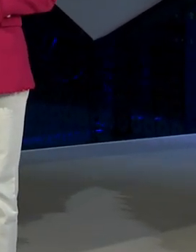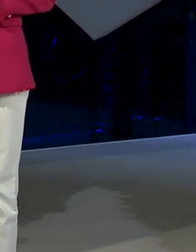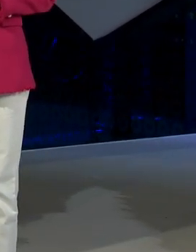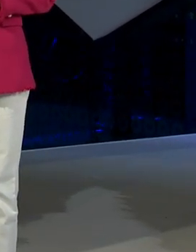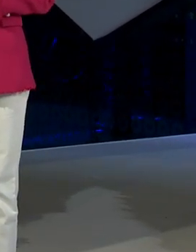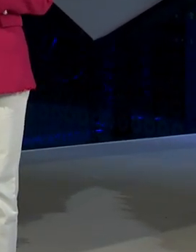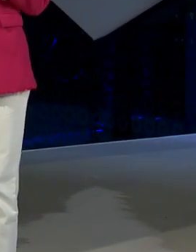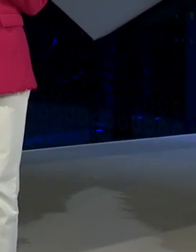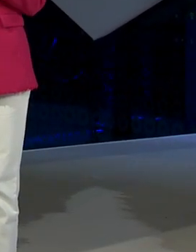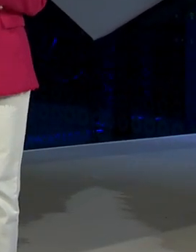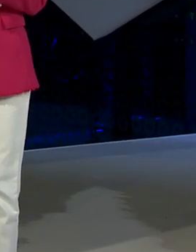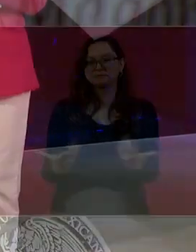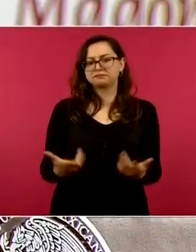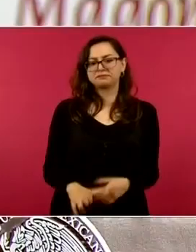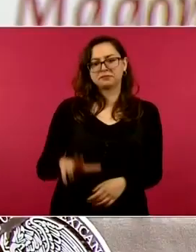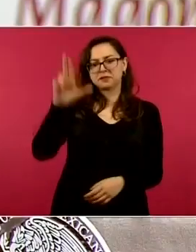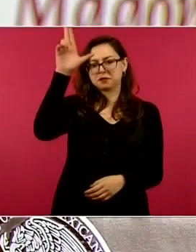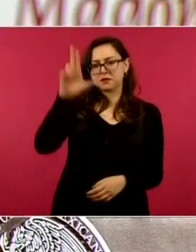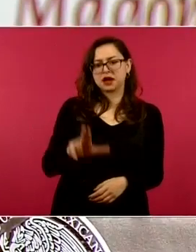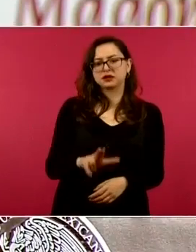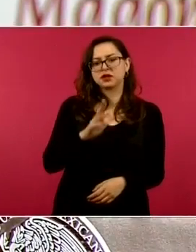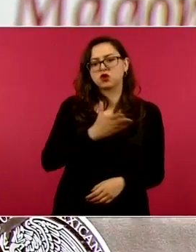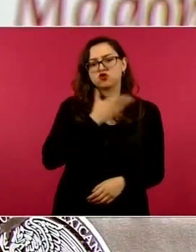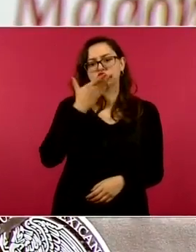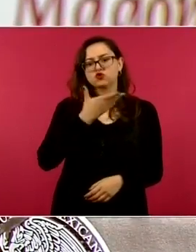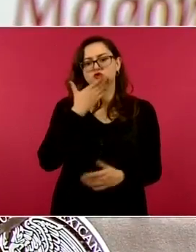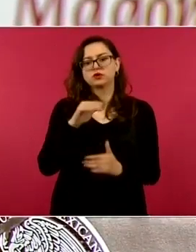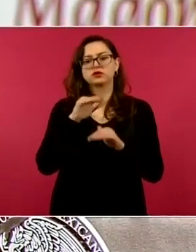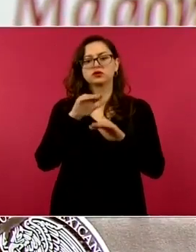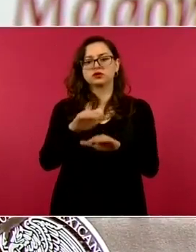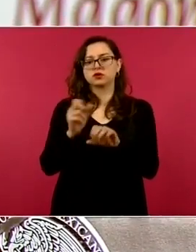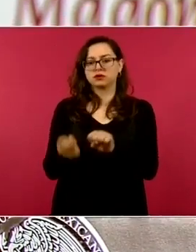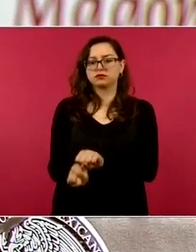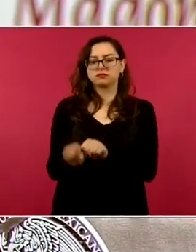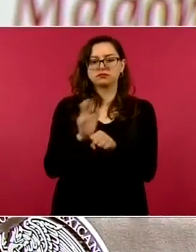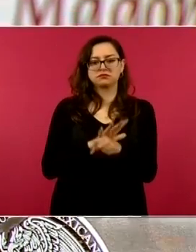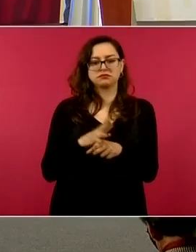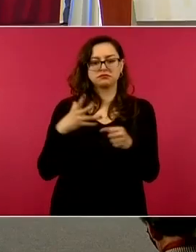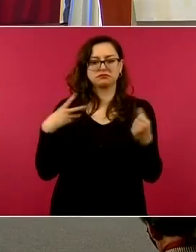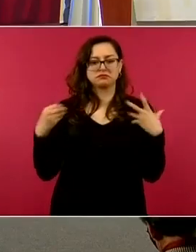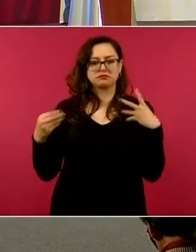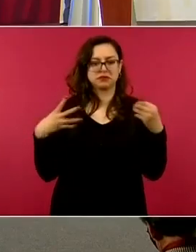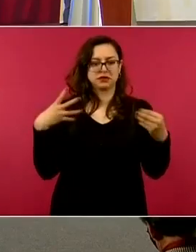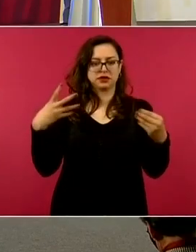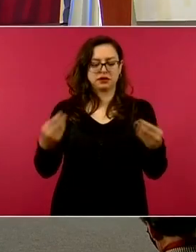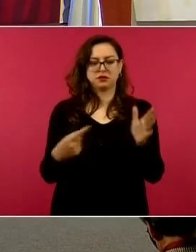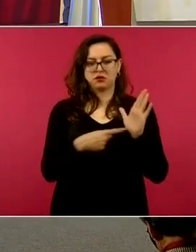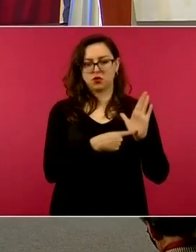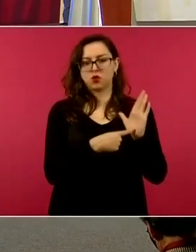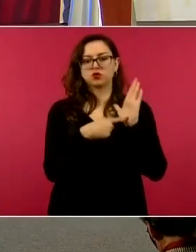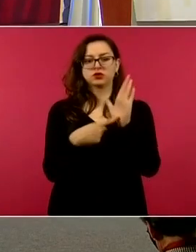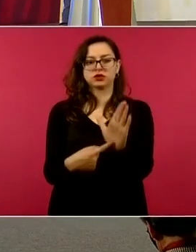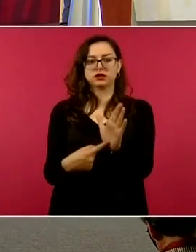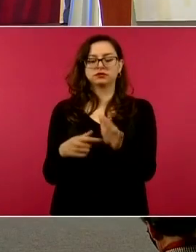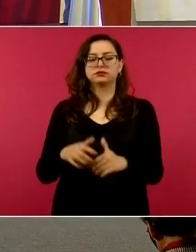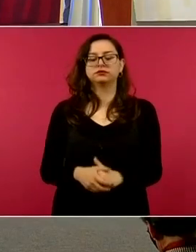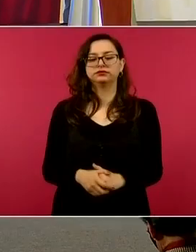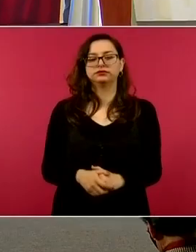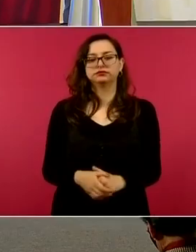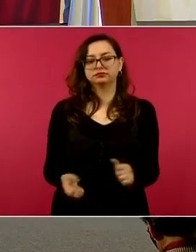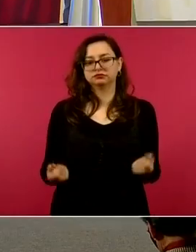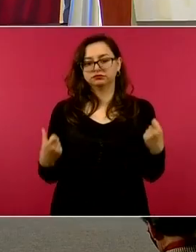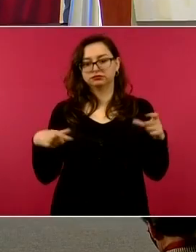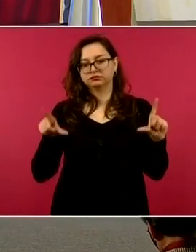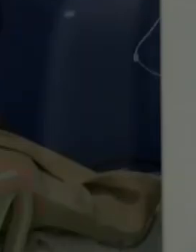Salud, informó que México está en el punto más bajo de la pandemia, esto desde que la emergencia sanitaria empezó en